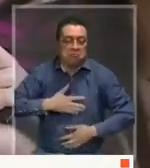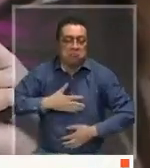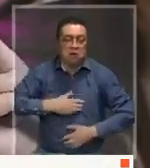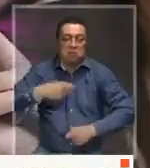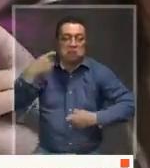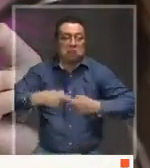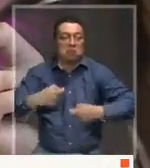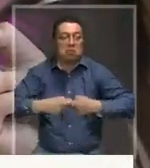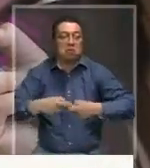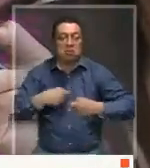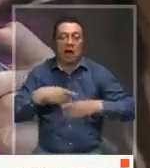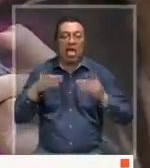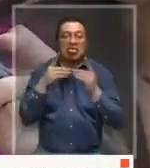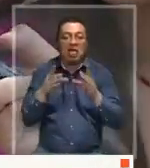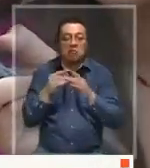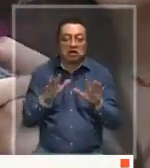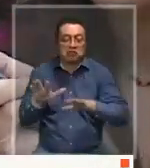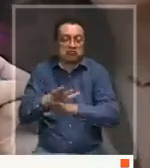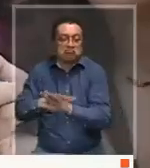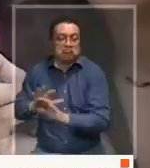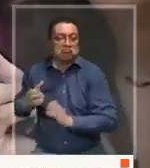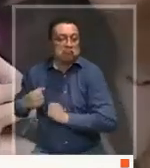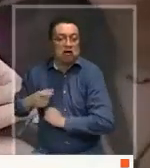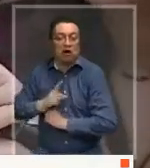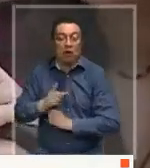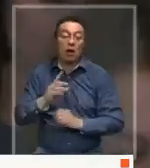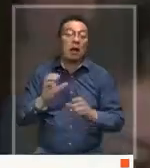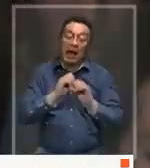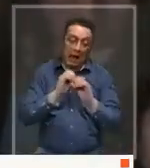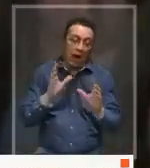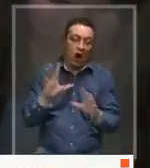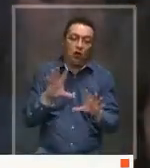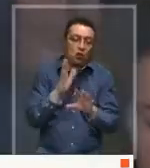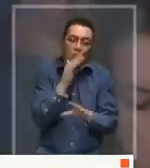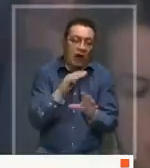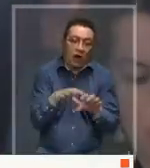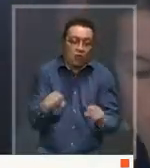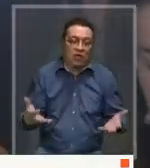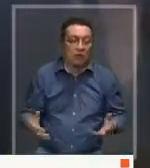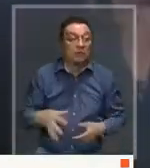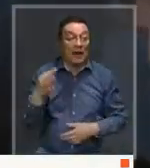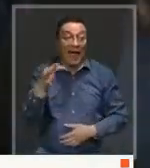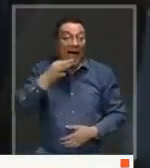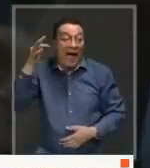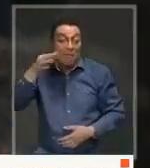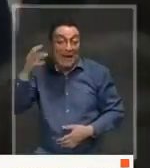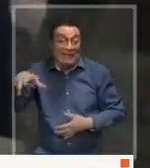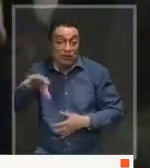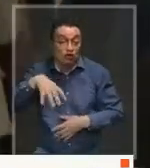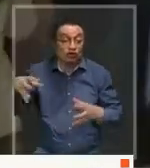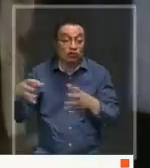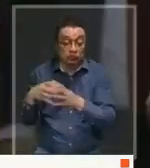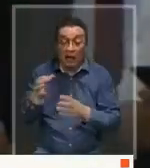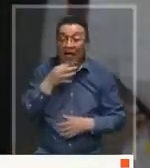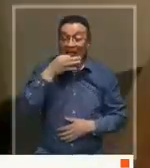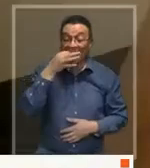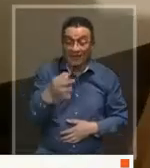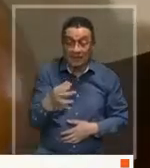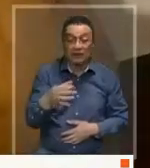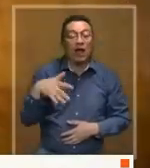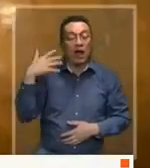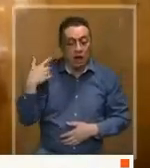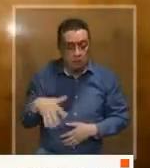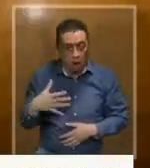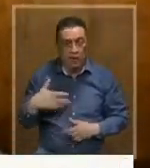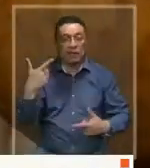pero de democracia protegida bueno claramente no vamos a llegar a acuerdo desde amarillos plantean que es primordial retomar la